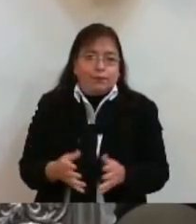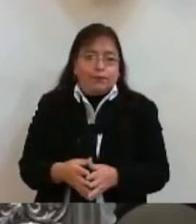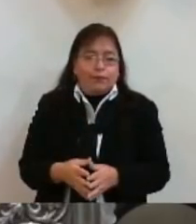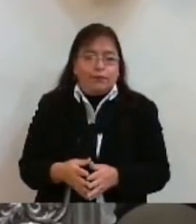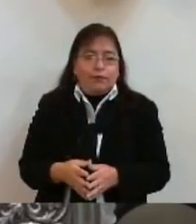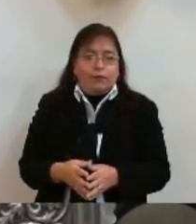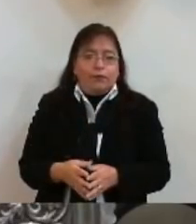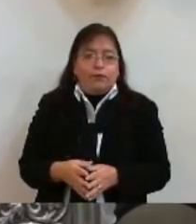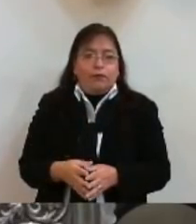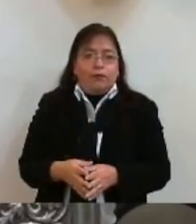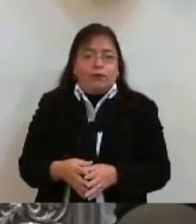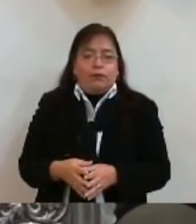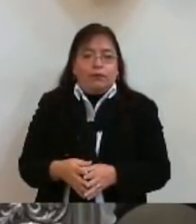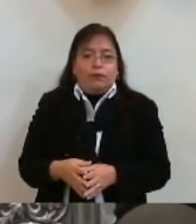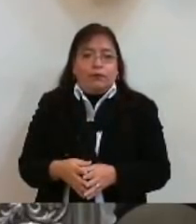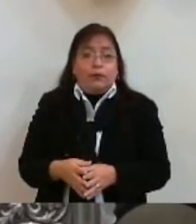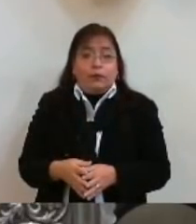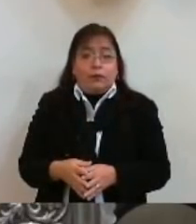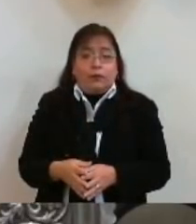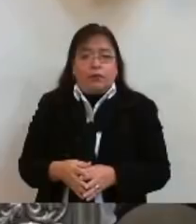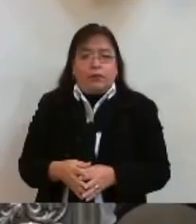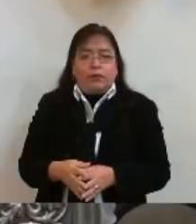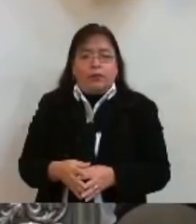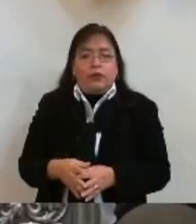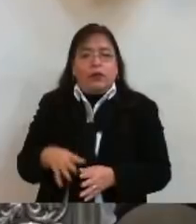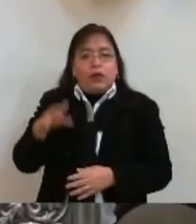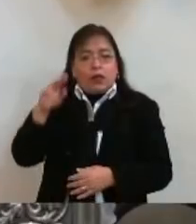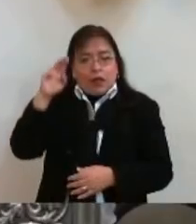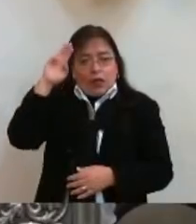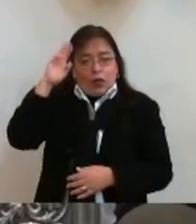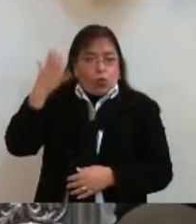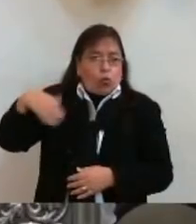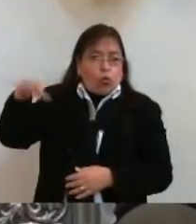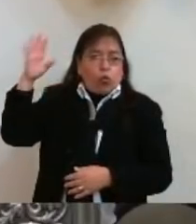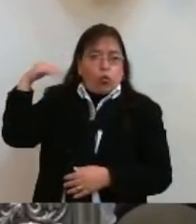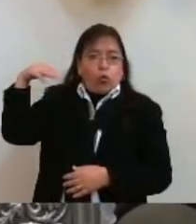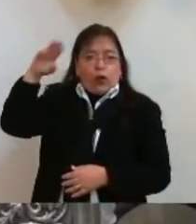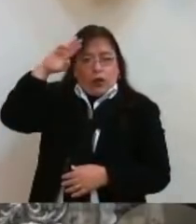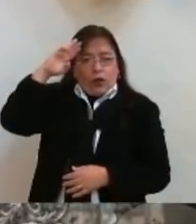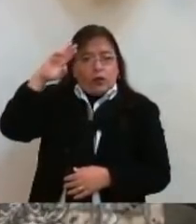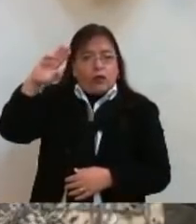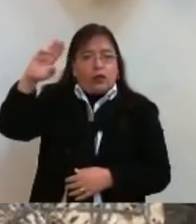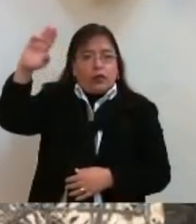El Señor guió a los magos con una estrella,